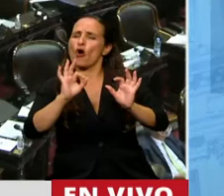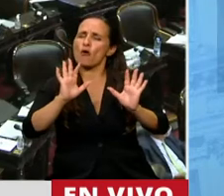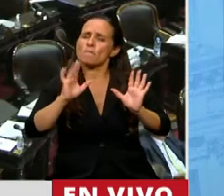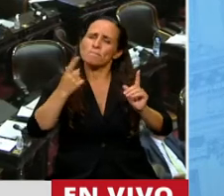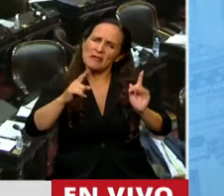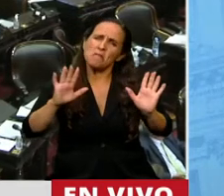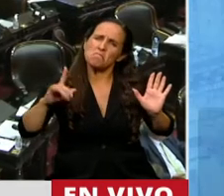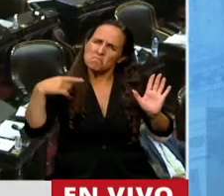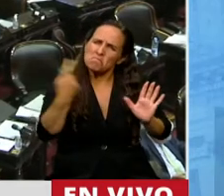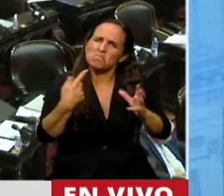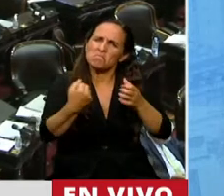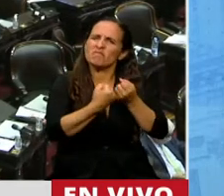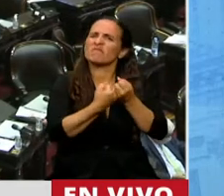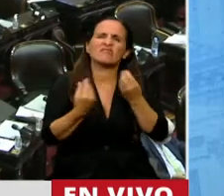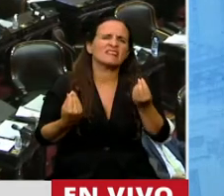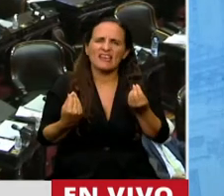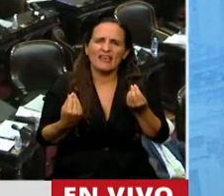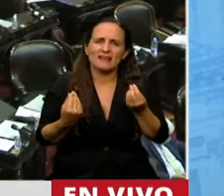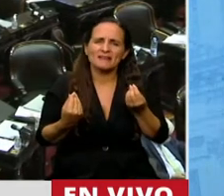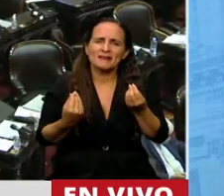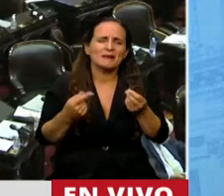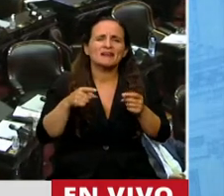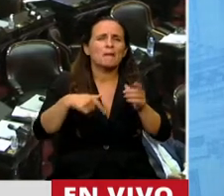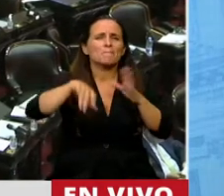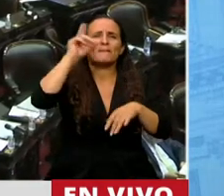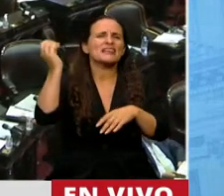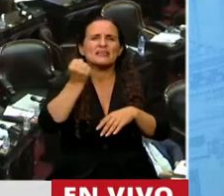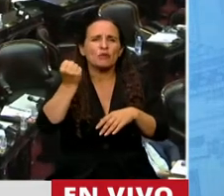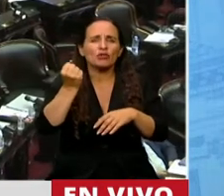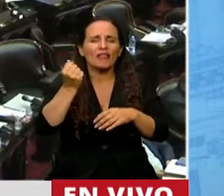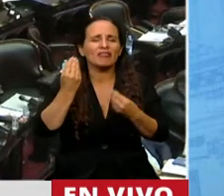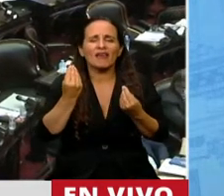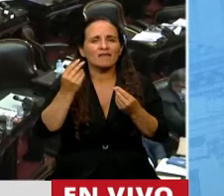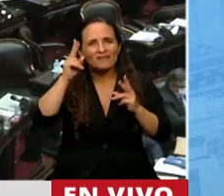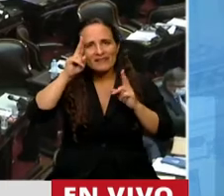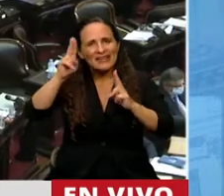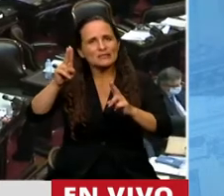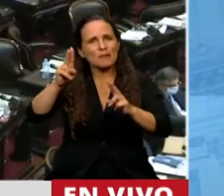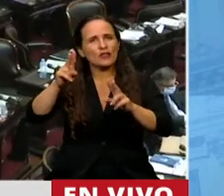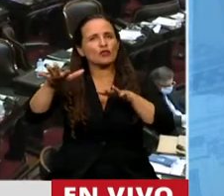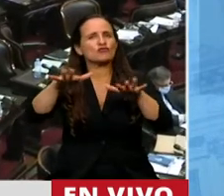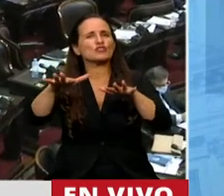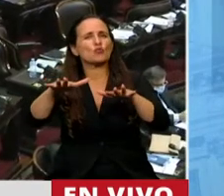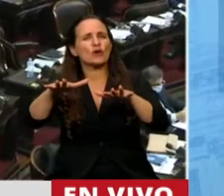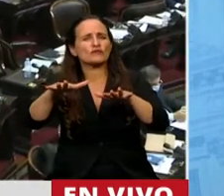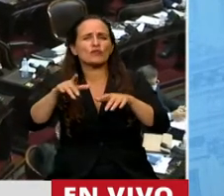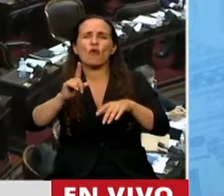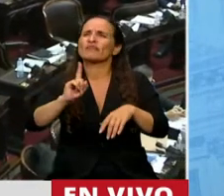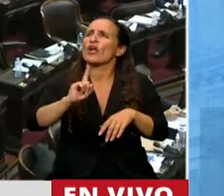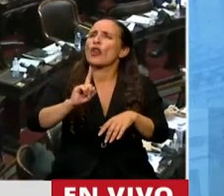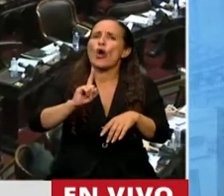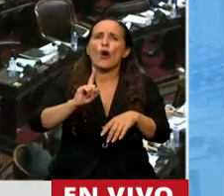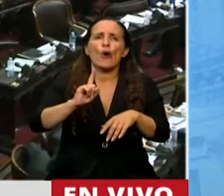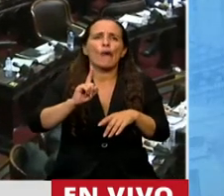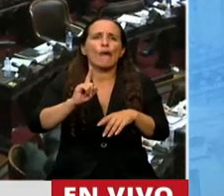acordado que en este tipo de cuestiones era más importante el respeto por lo que había sucedido y no entrar a